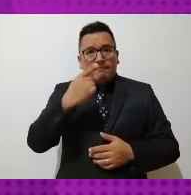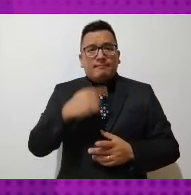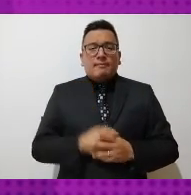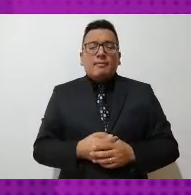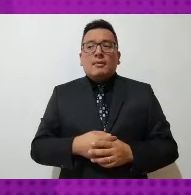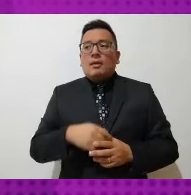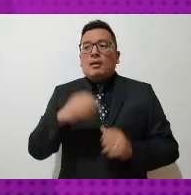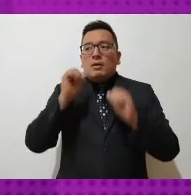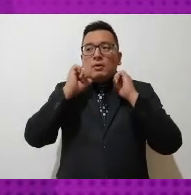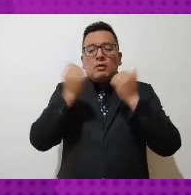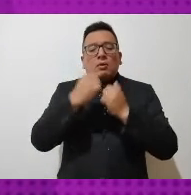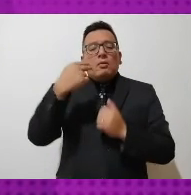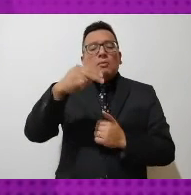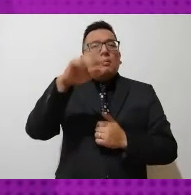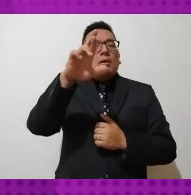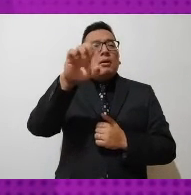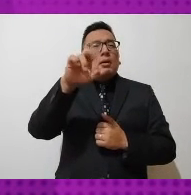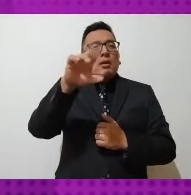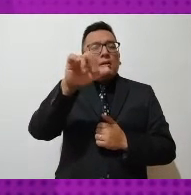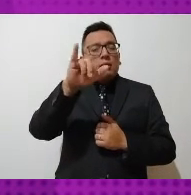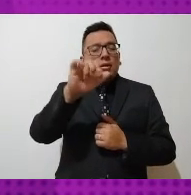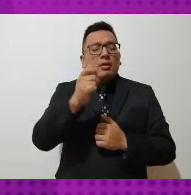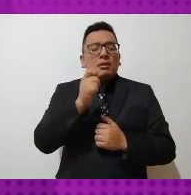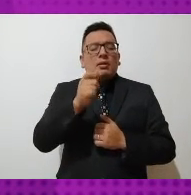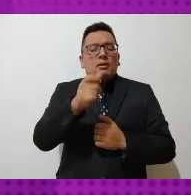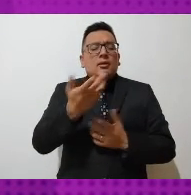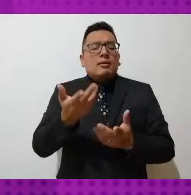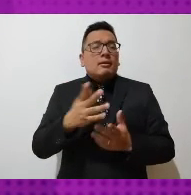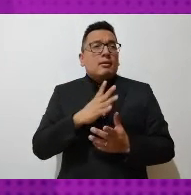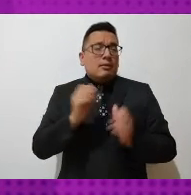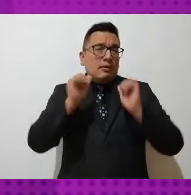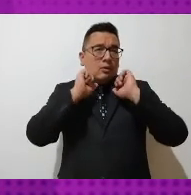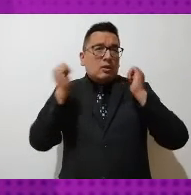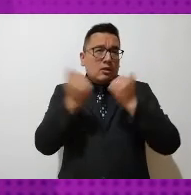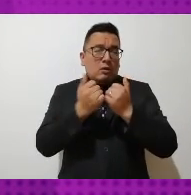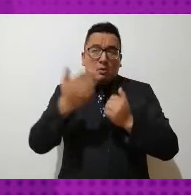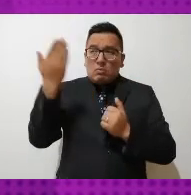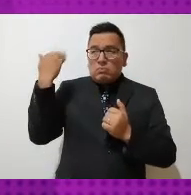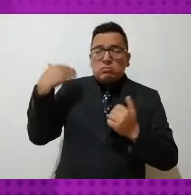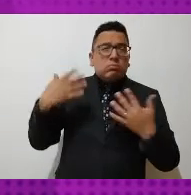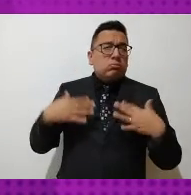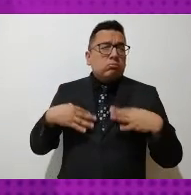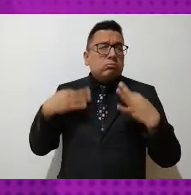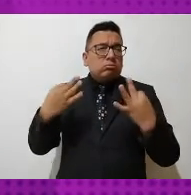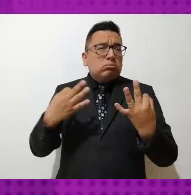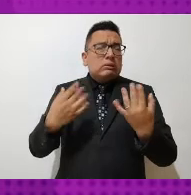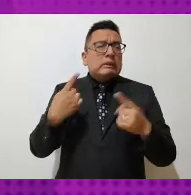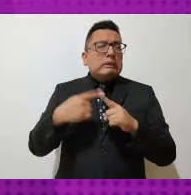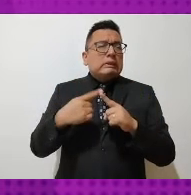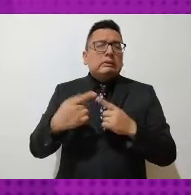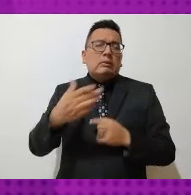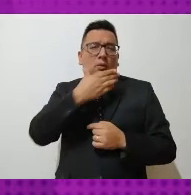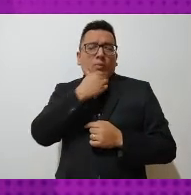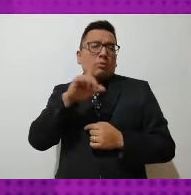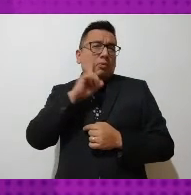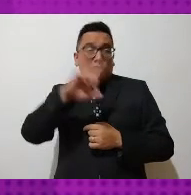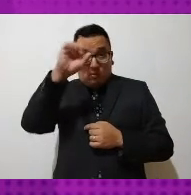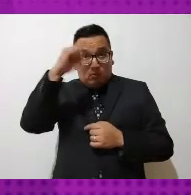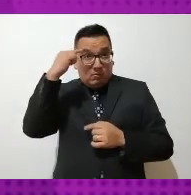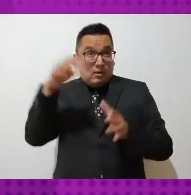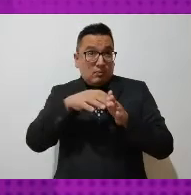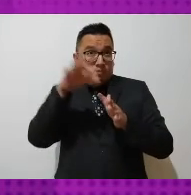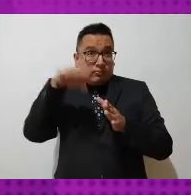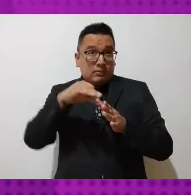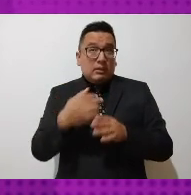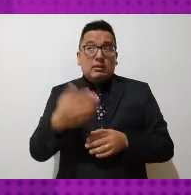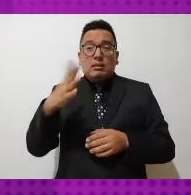RENACERI es una asociación civil que fundaron consejeras y consejeros electorales